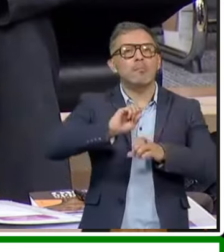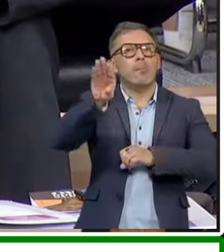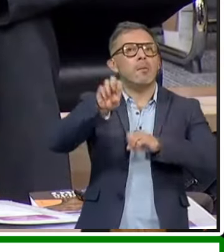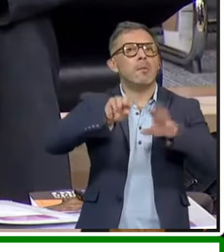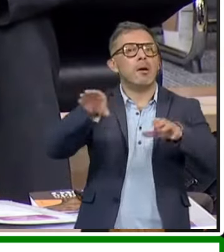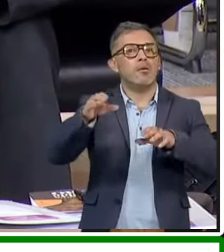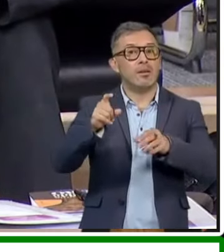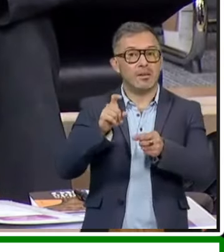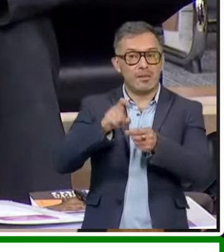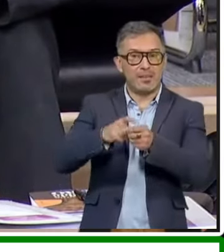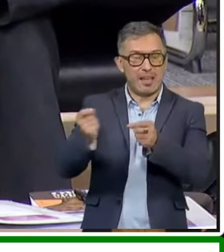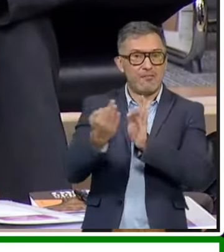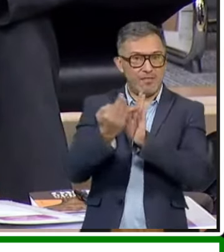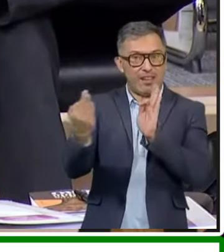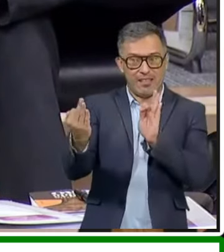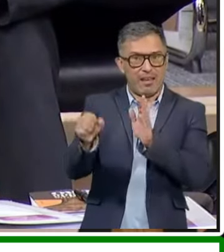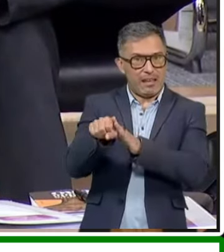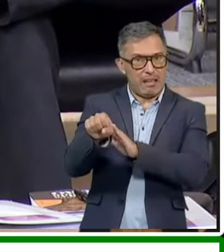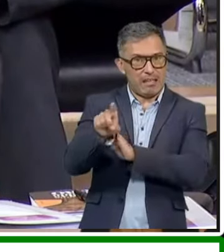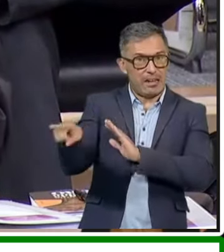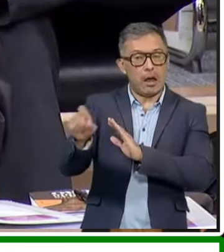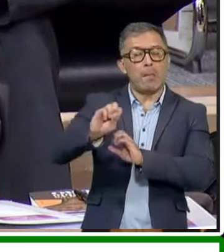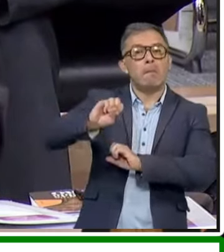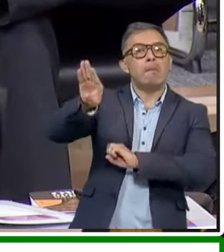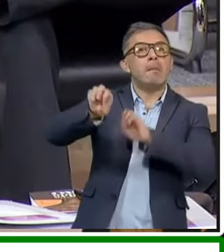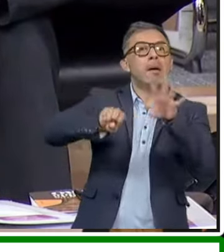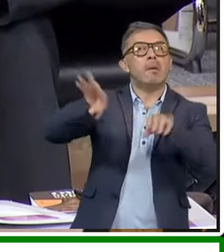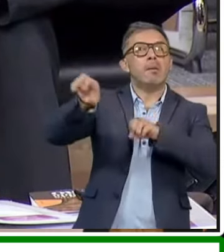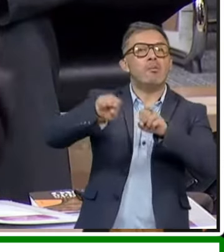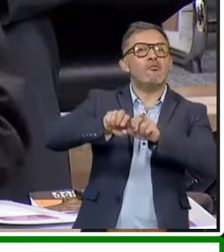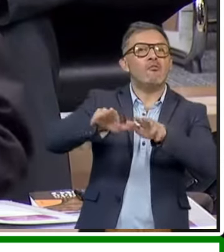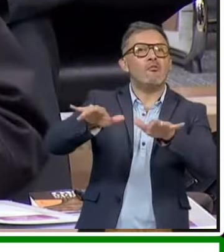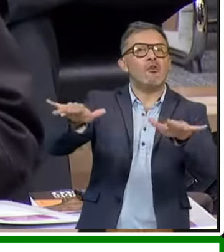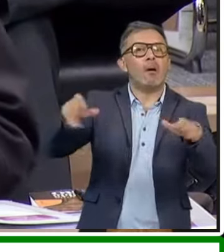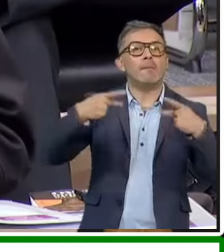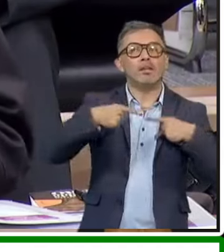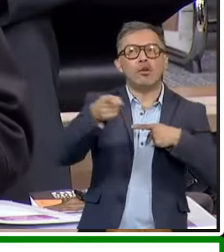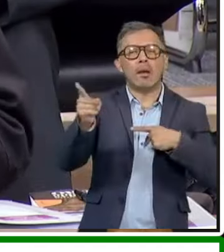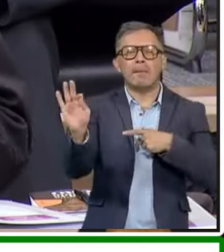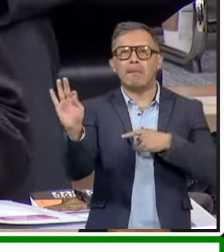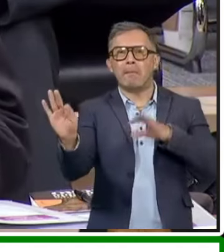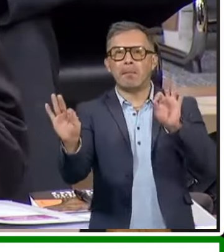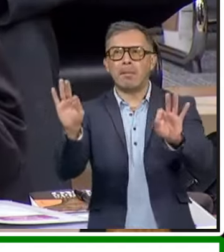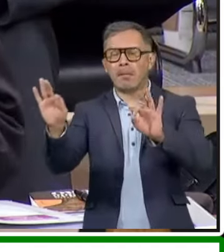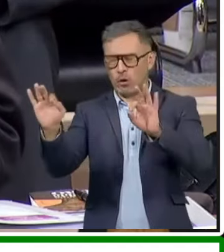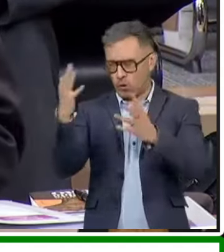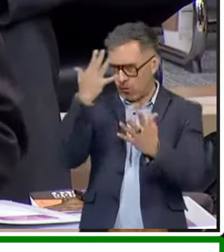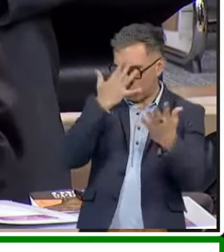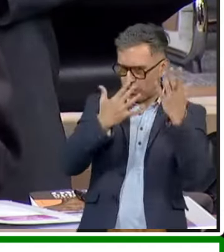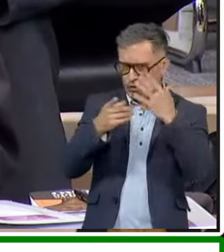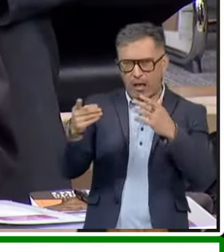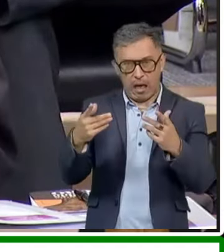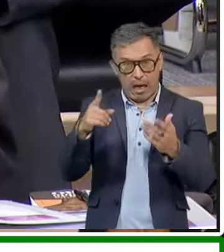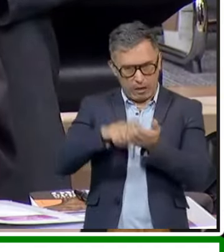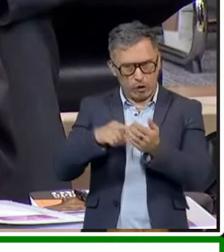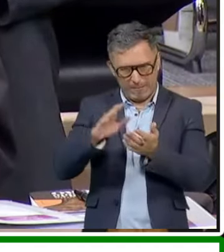propia militancia del Frente de Derecha para confundir al electorado. Hay una mala fe evidente porque ella dijo que iba